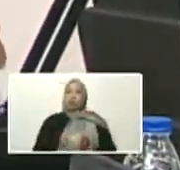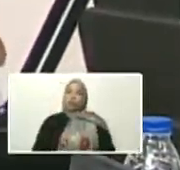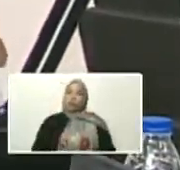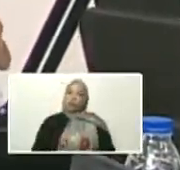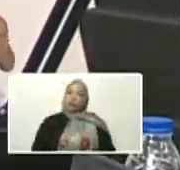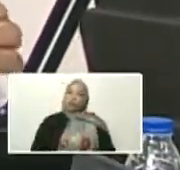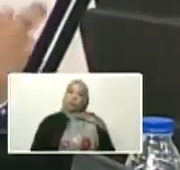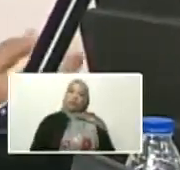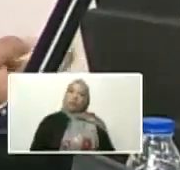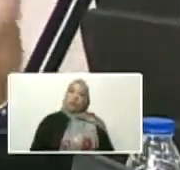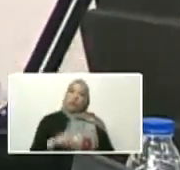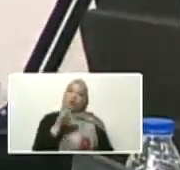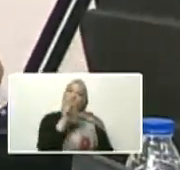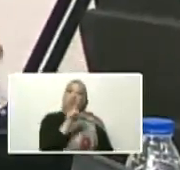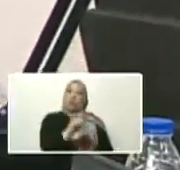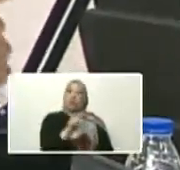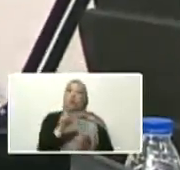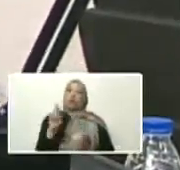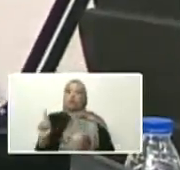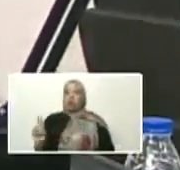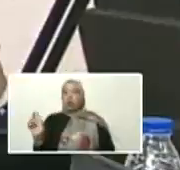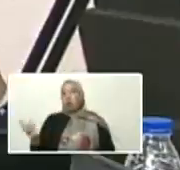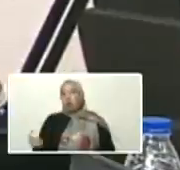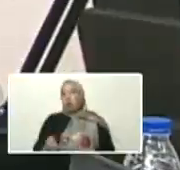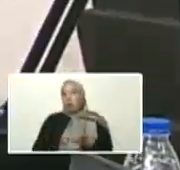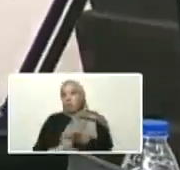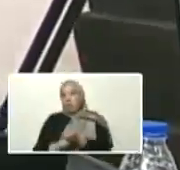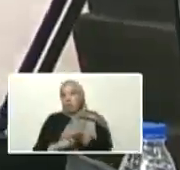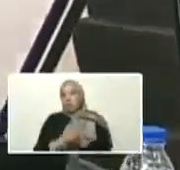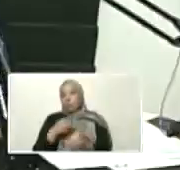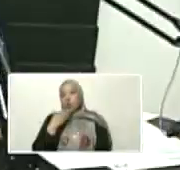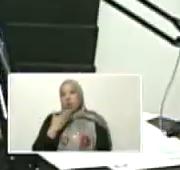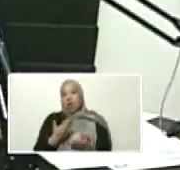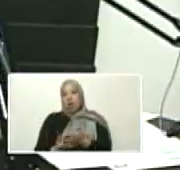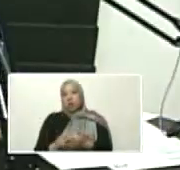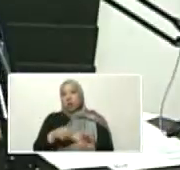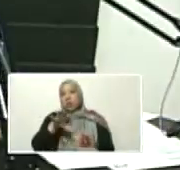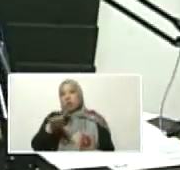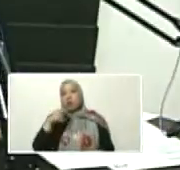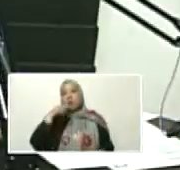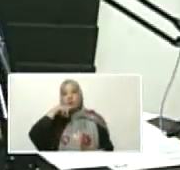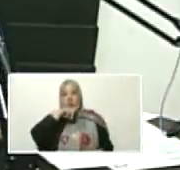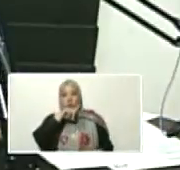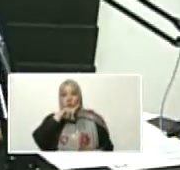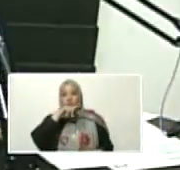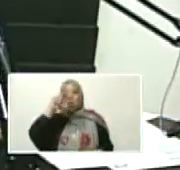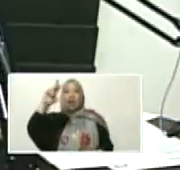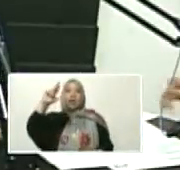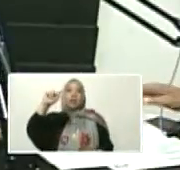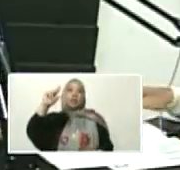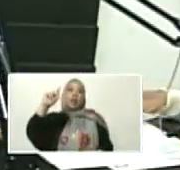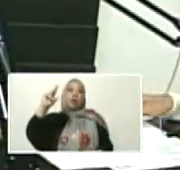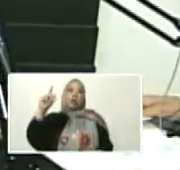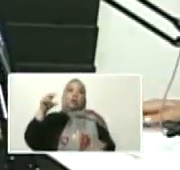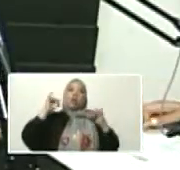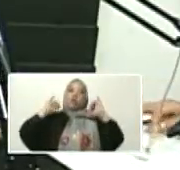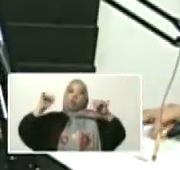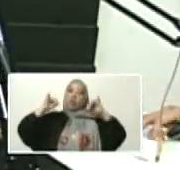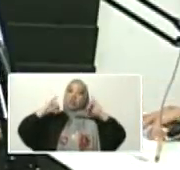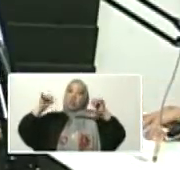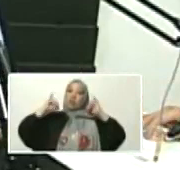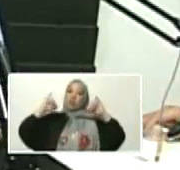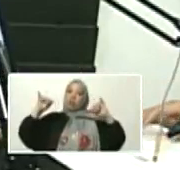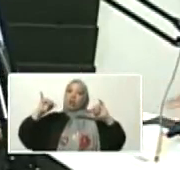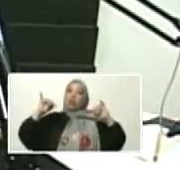ostentaba Puerto Rico, ya lo ostenta Venezuela, gracias a usted, presidente. El 5 de octubre, entonces, vamos al segundo capítulo del Festival Mundial de la